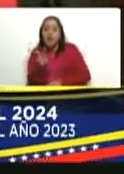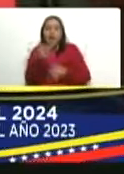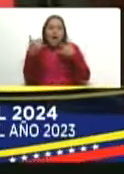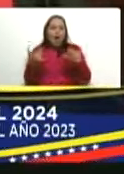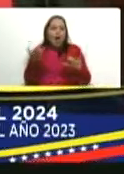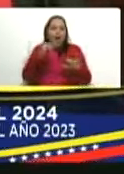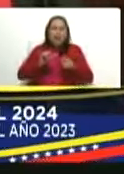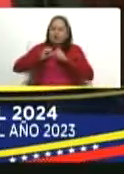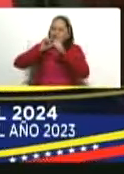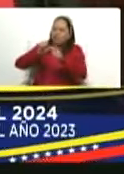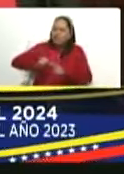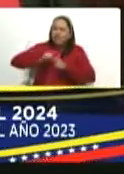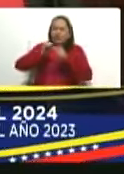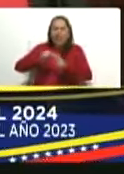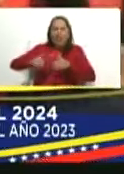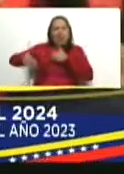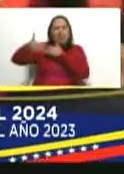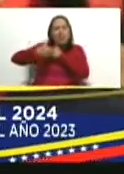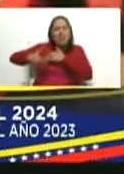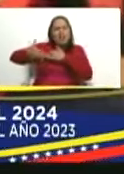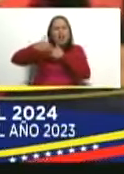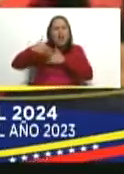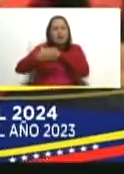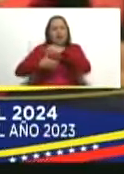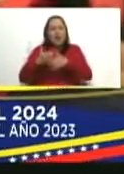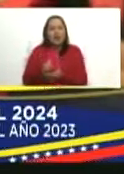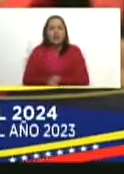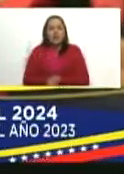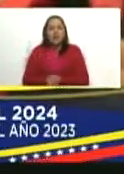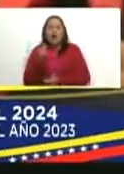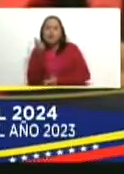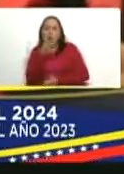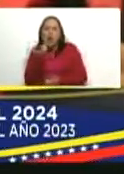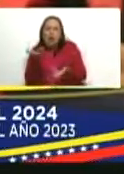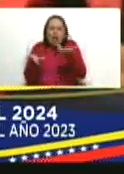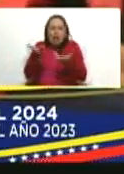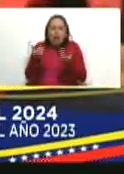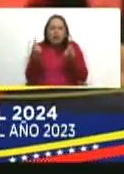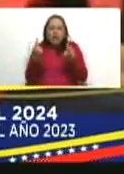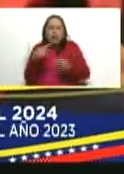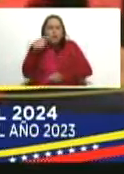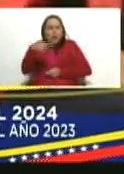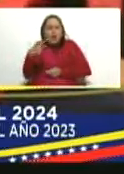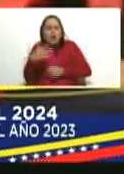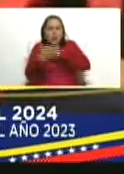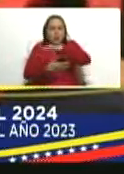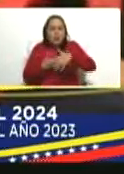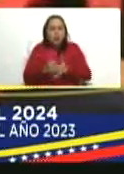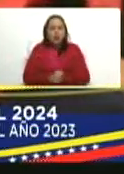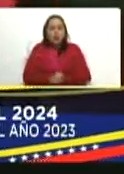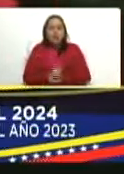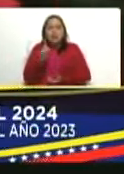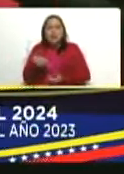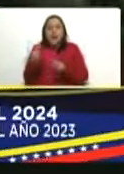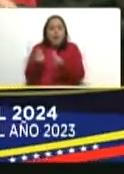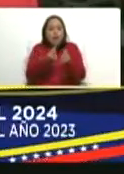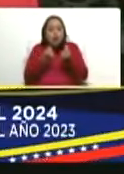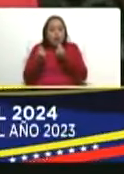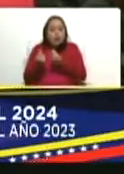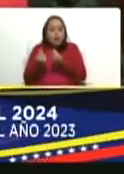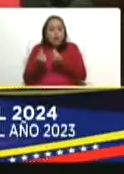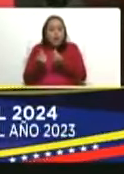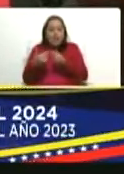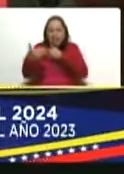un permanente sobresalto, una desestabilización política y una economía